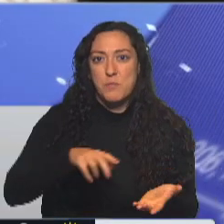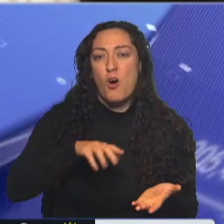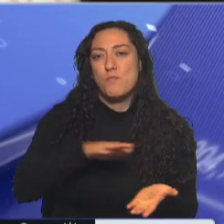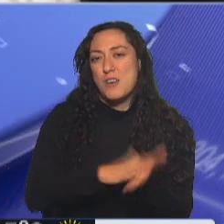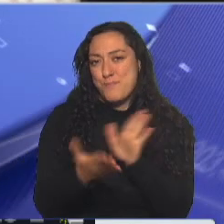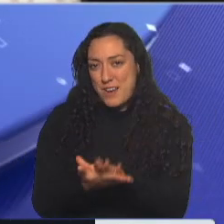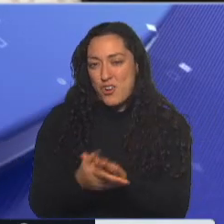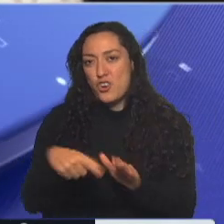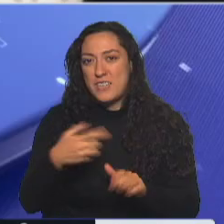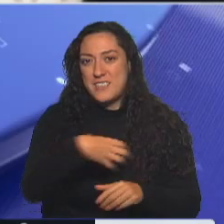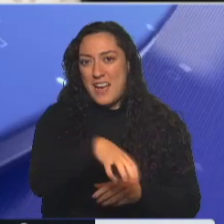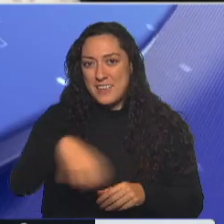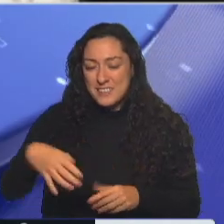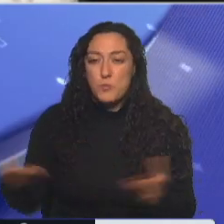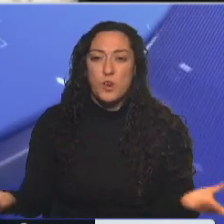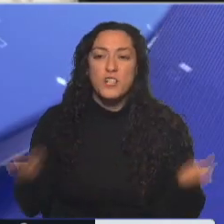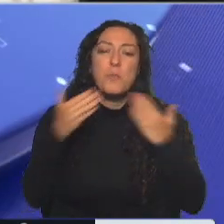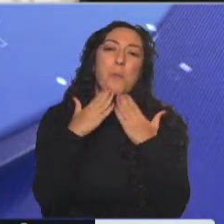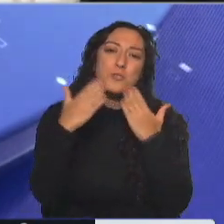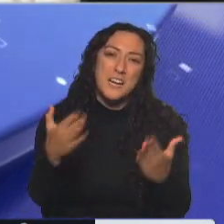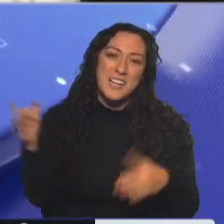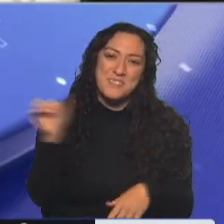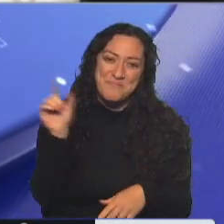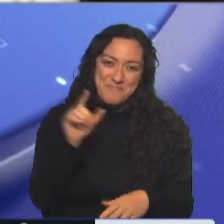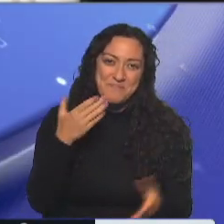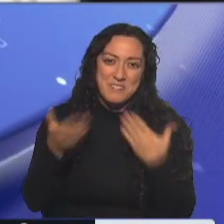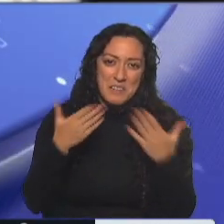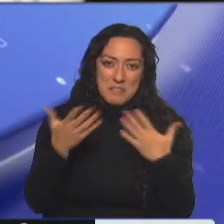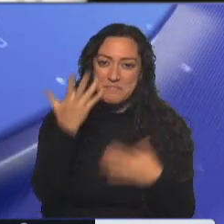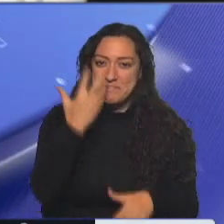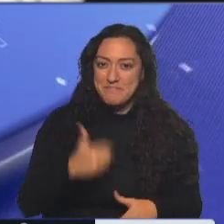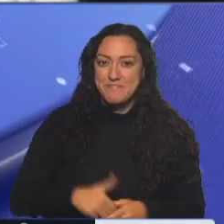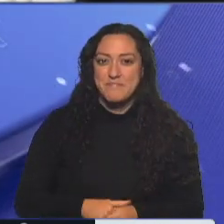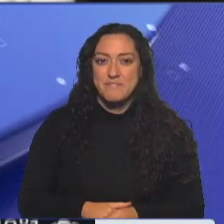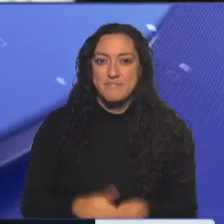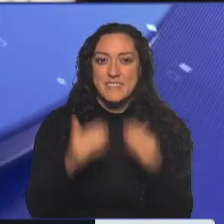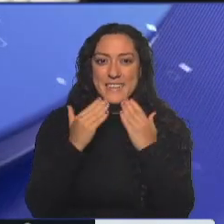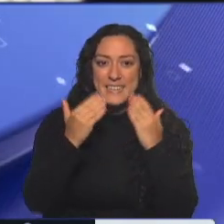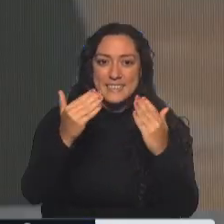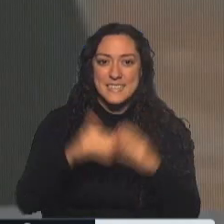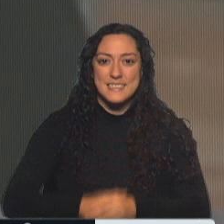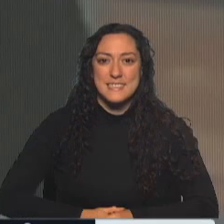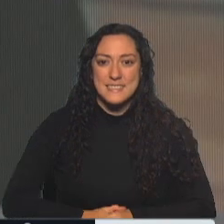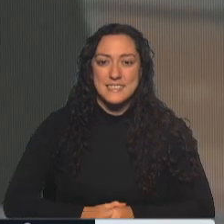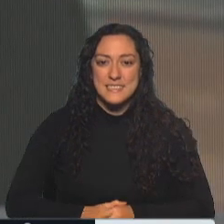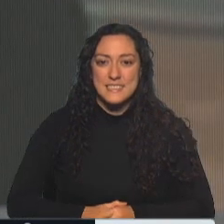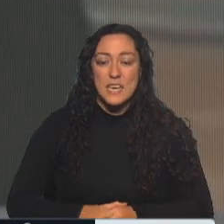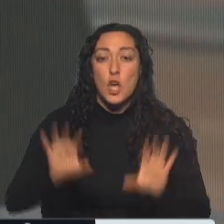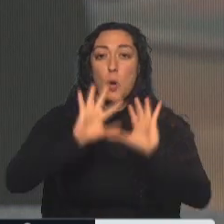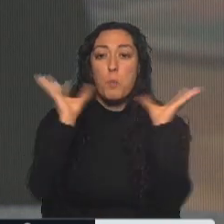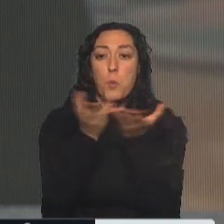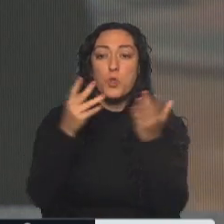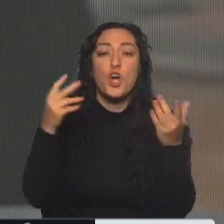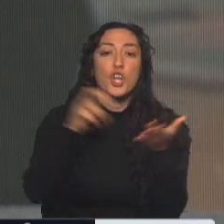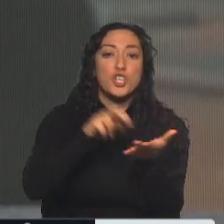Bien, Florencia Rubiolo, gracias por estos minutos, ha sido un placer. Gracias. Bien, seguimos recorriendo el mundo en